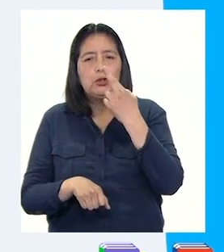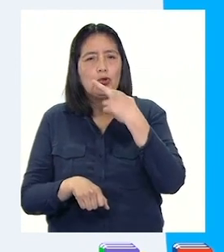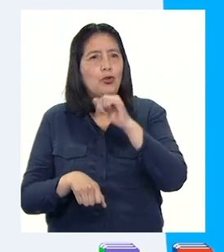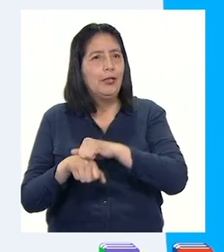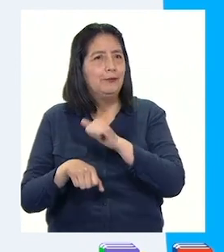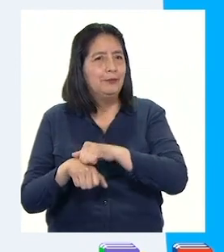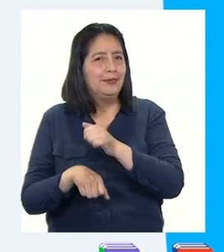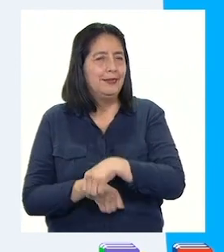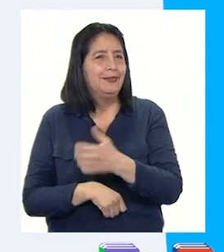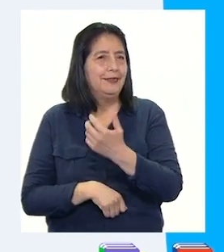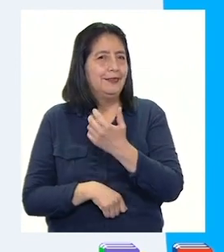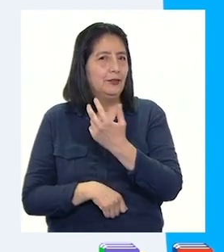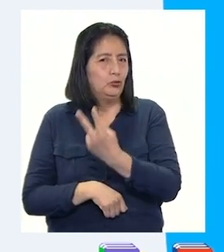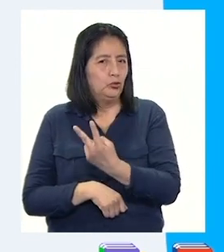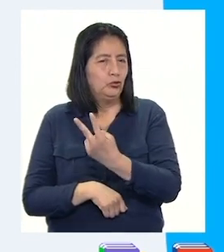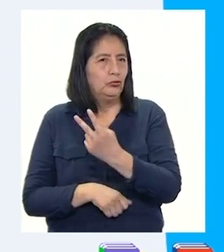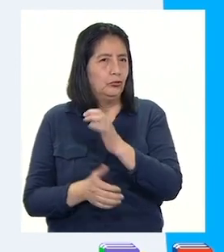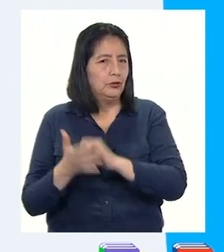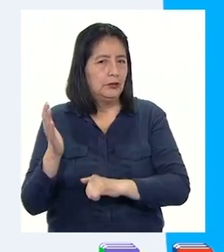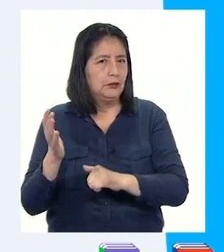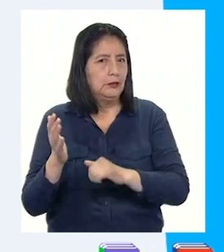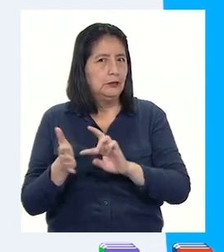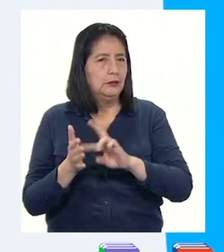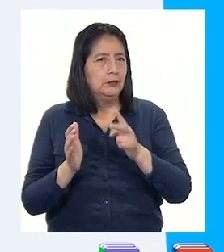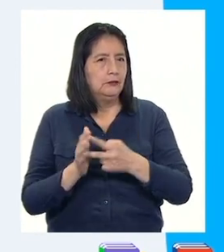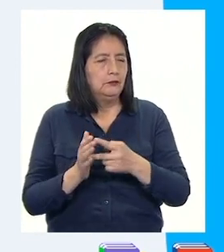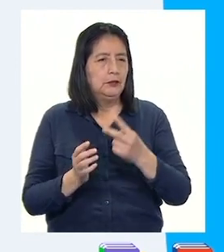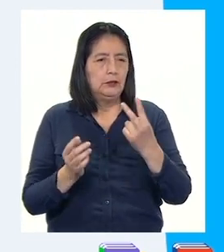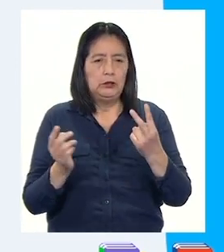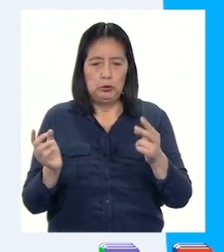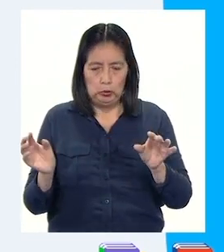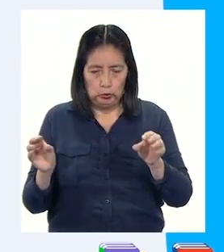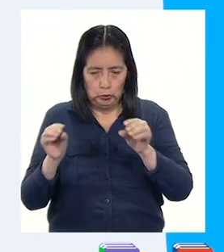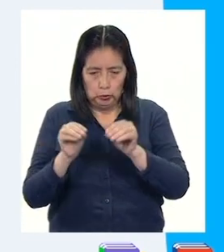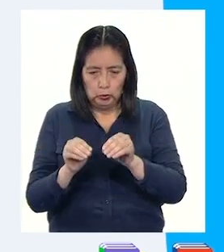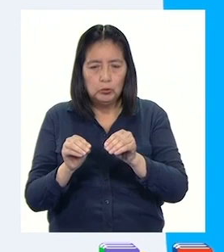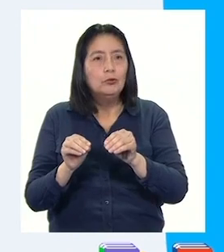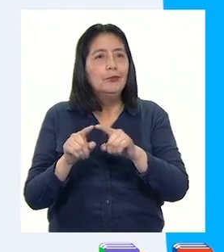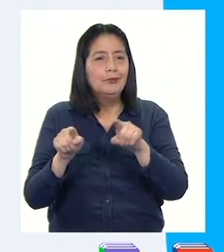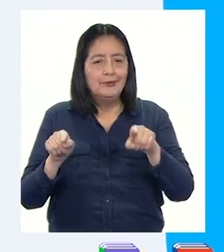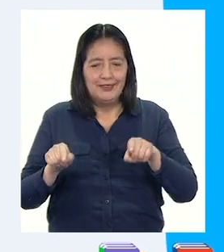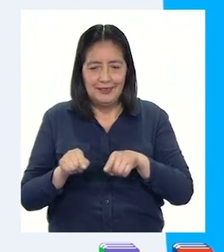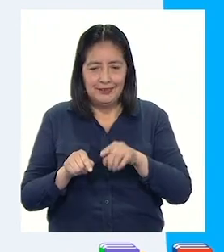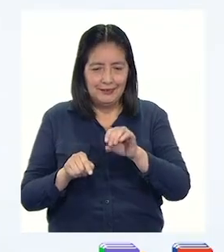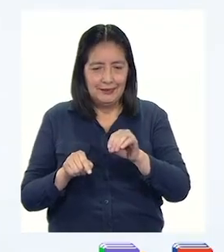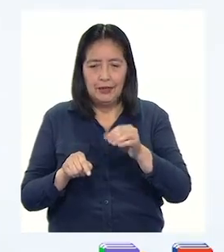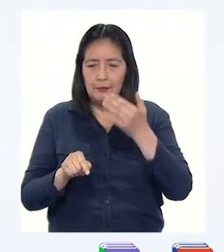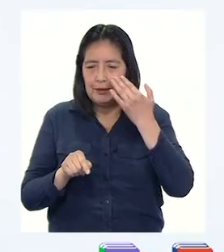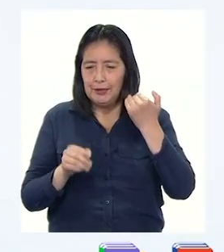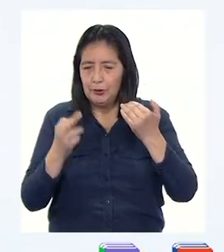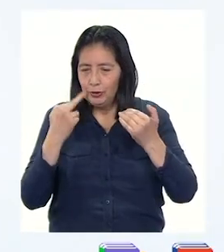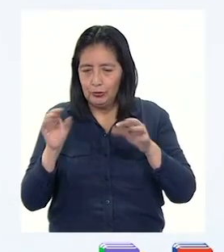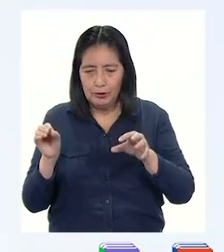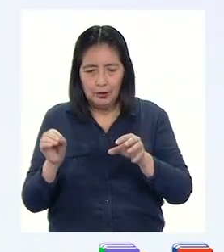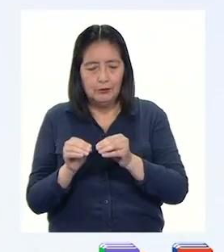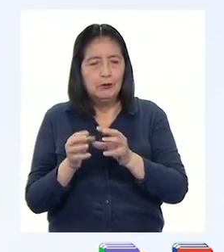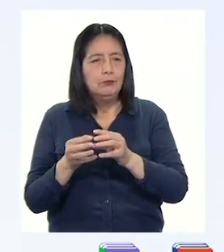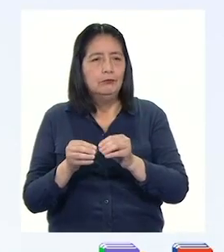piedrita roja resta o quita 2. O sea, que cuando se juntan en una sola casilla... se